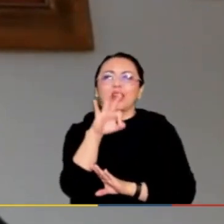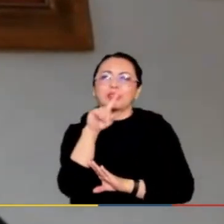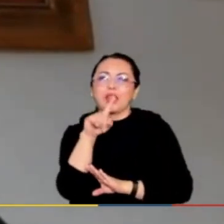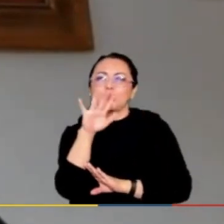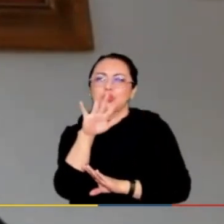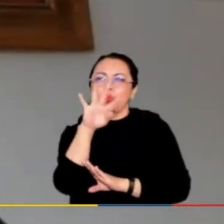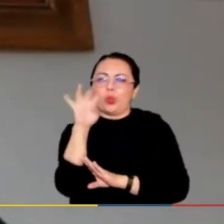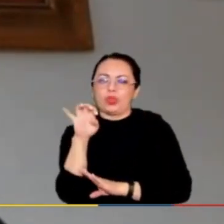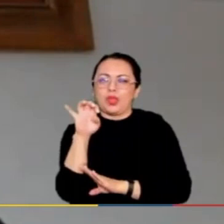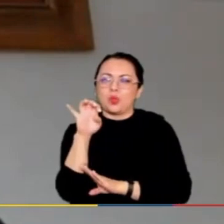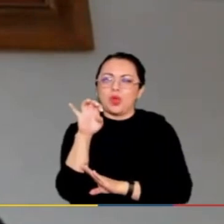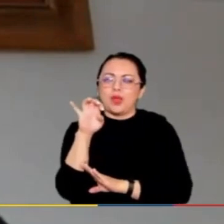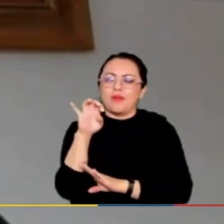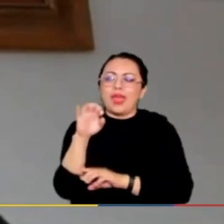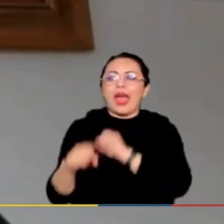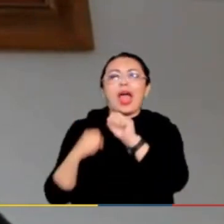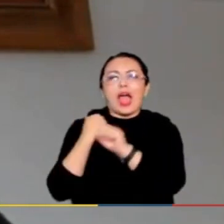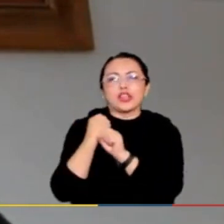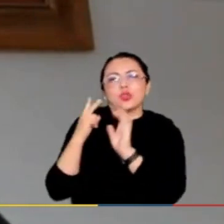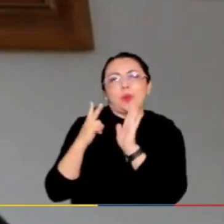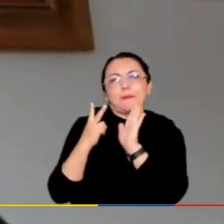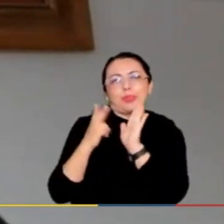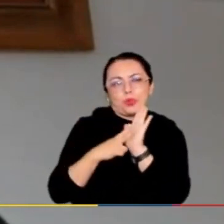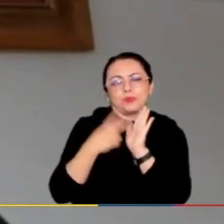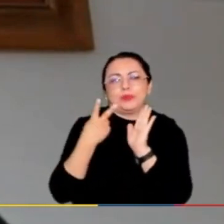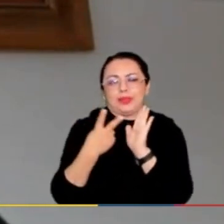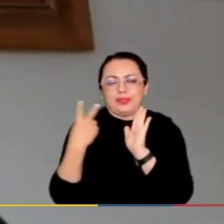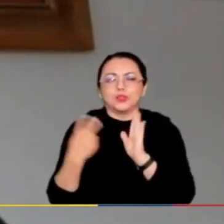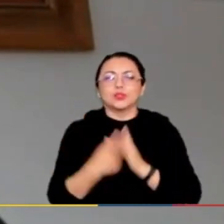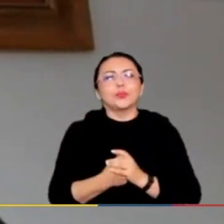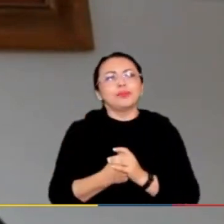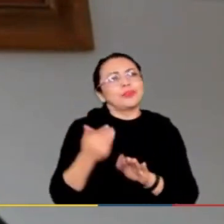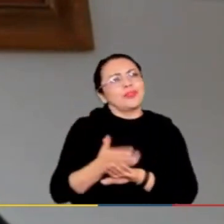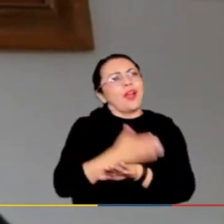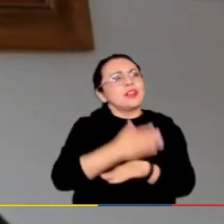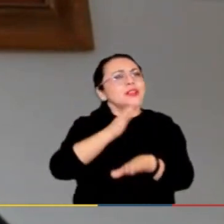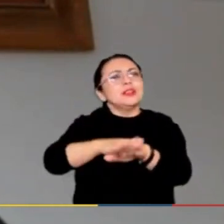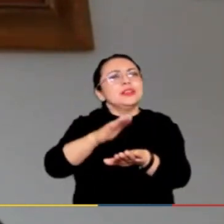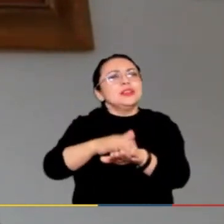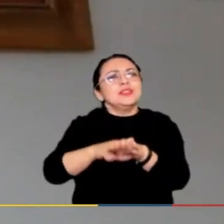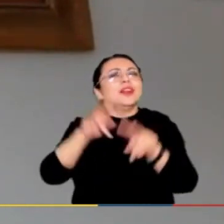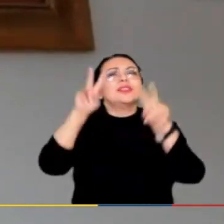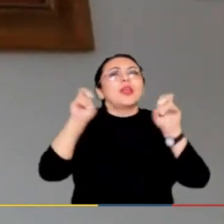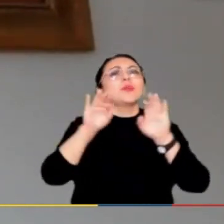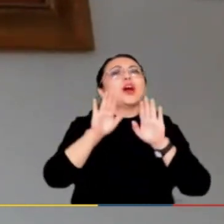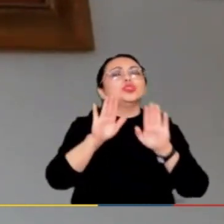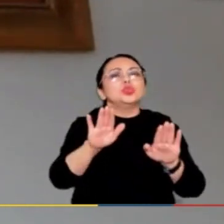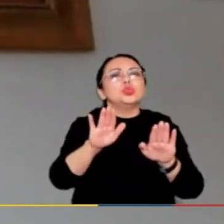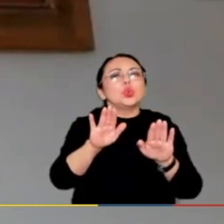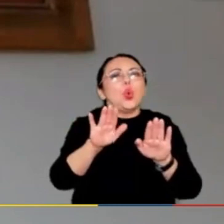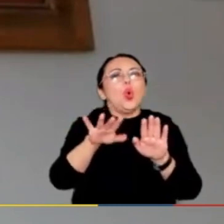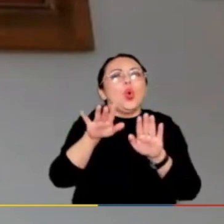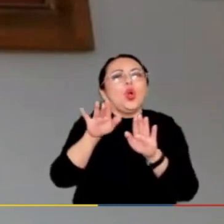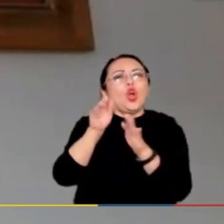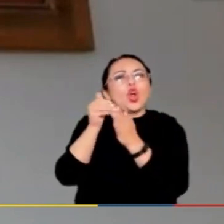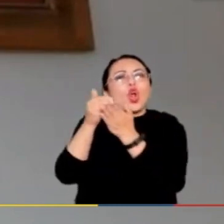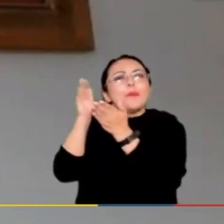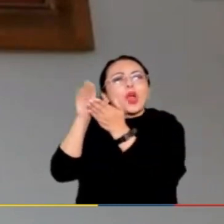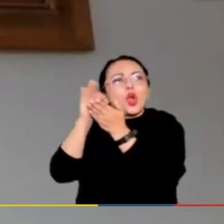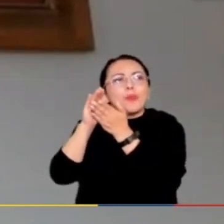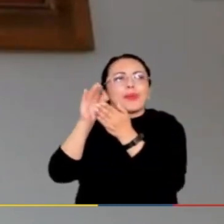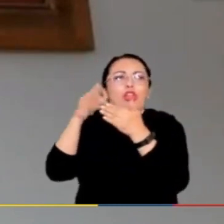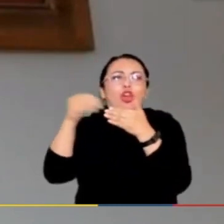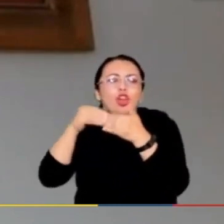SC 3159 de este año 2022, que como ya se había anunciado, se refiere al tema de compra de divisas. Para hacer